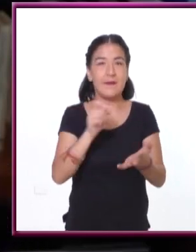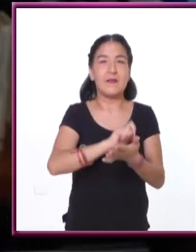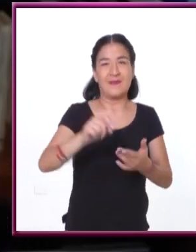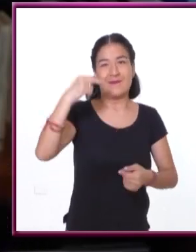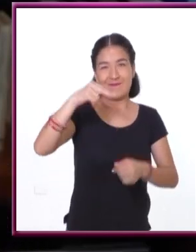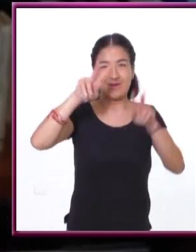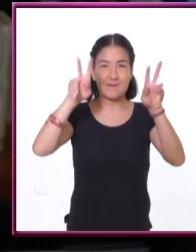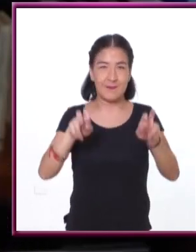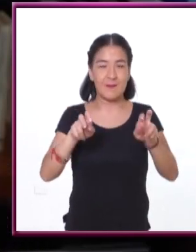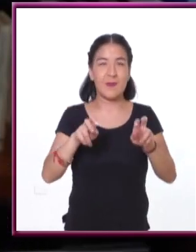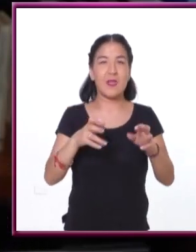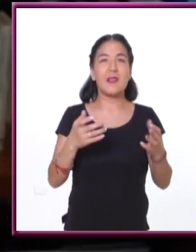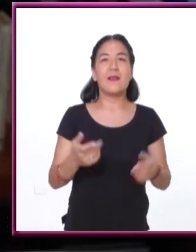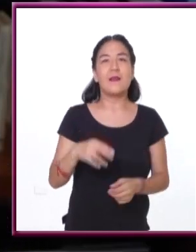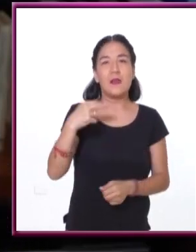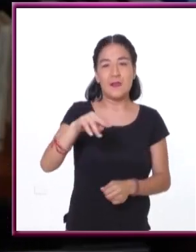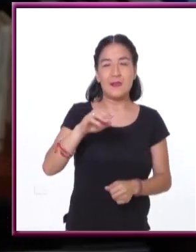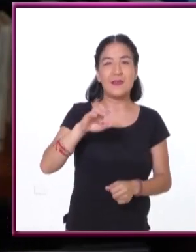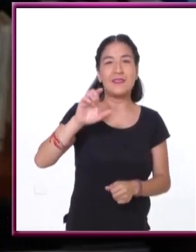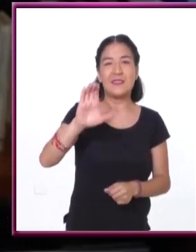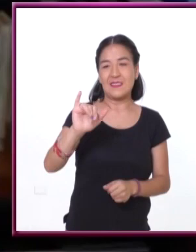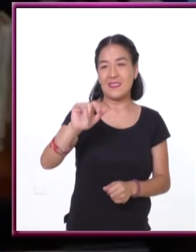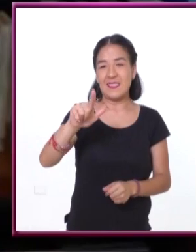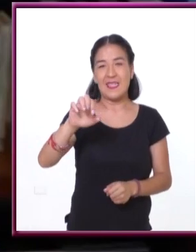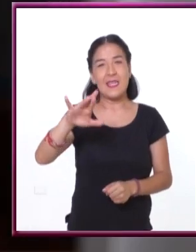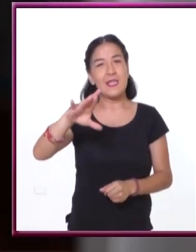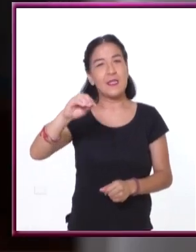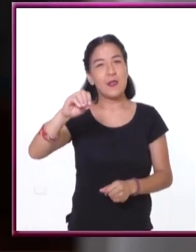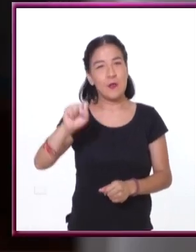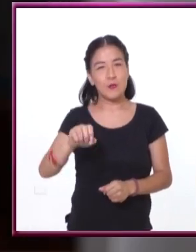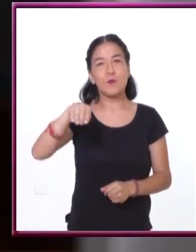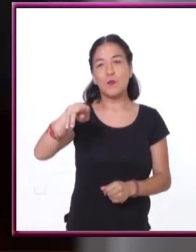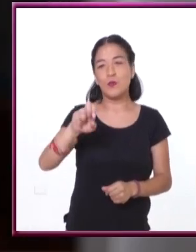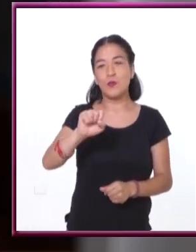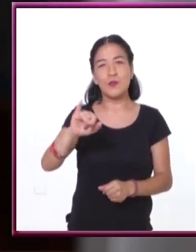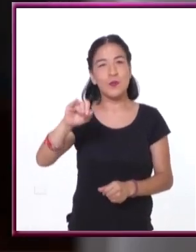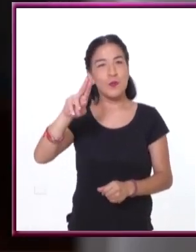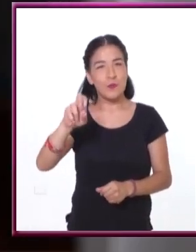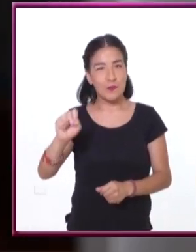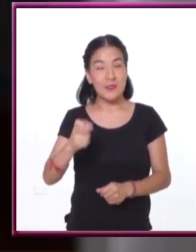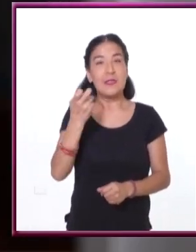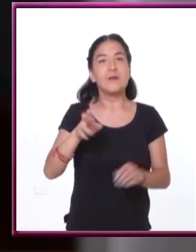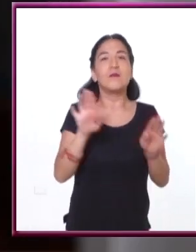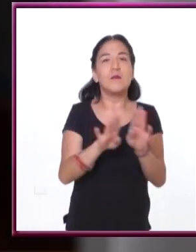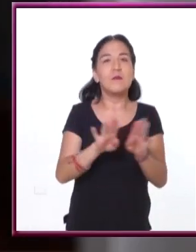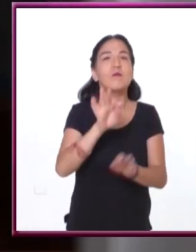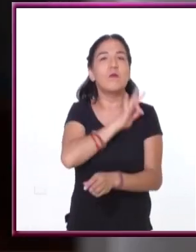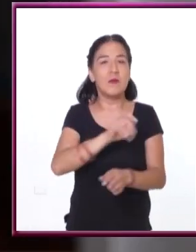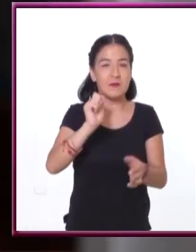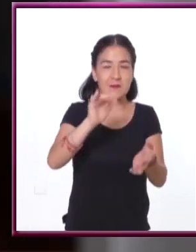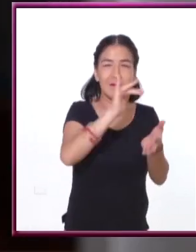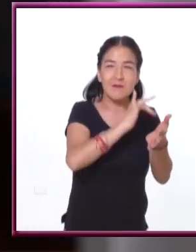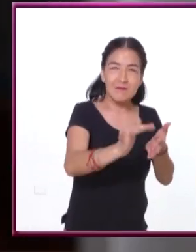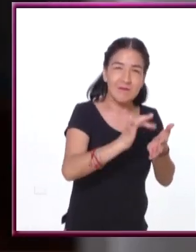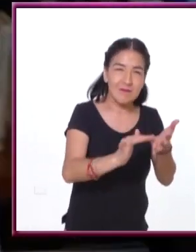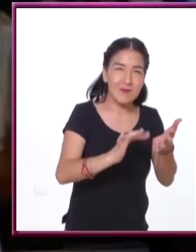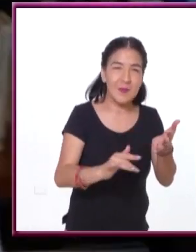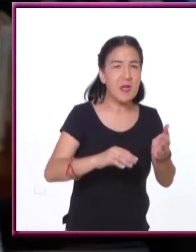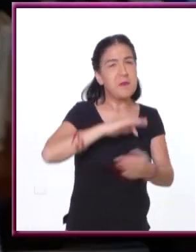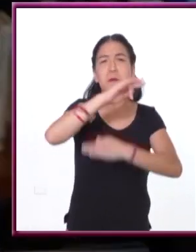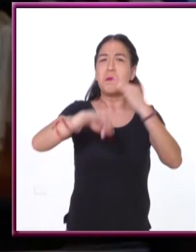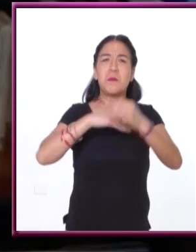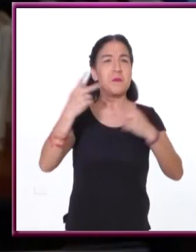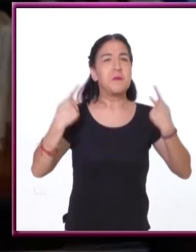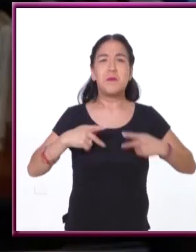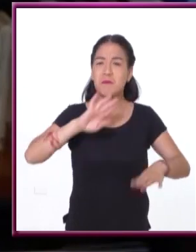era un documento que se llama el Sidereus Nuncius, y era un documento que podían leer, todo